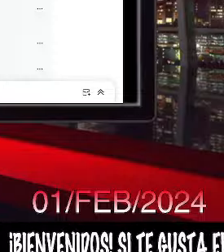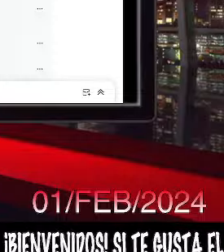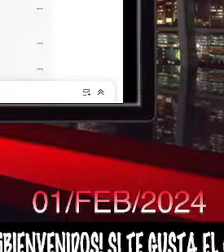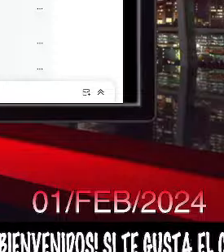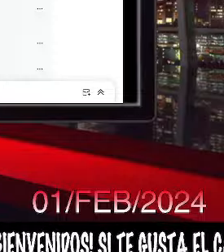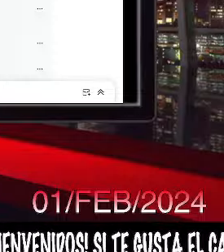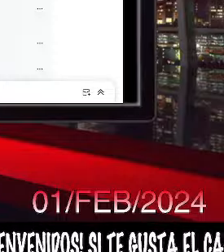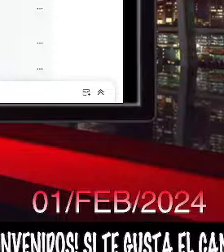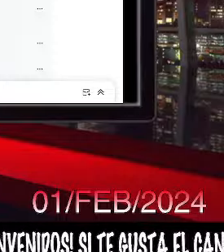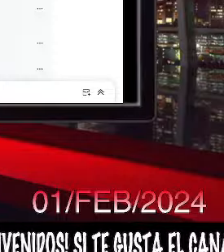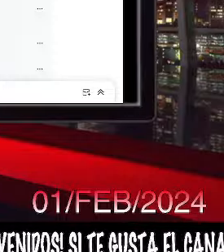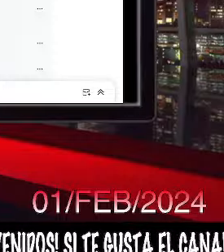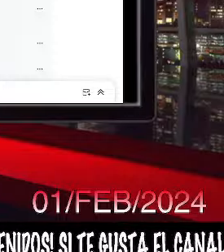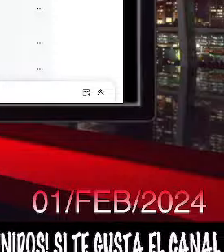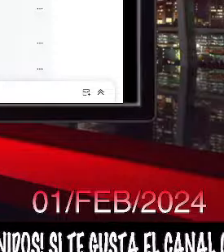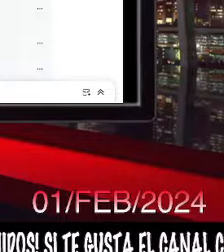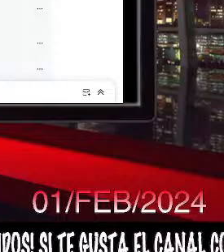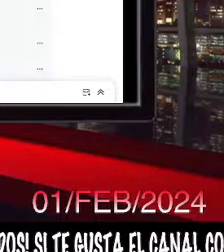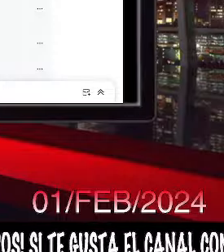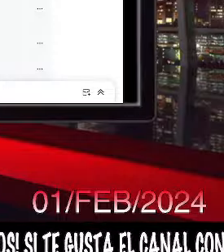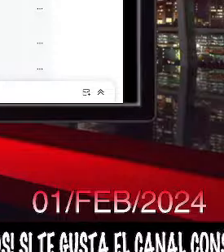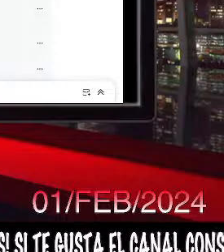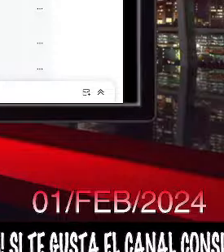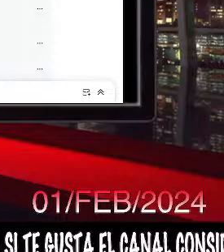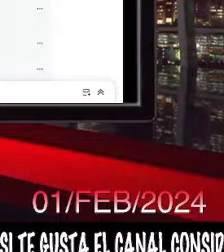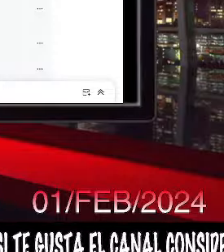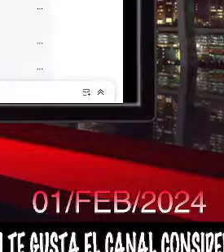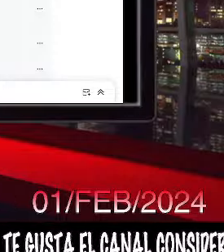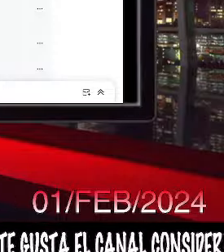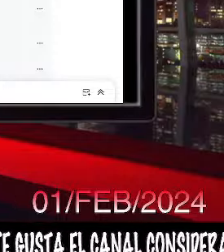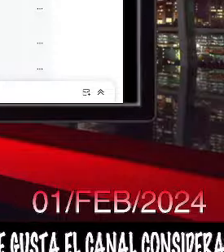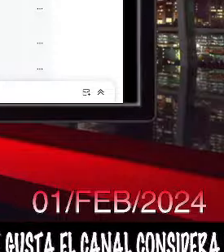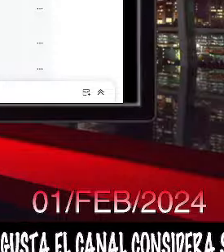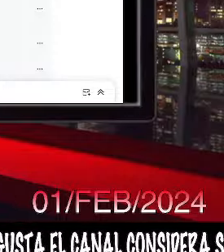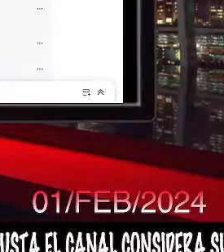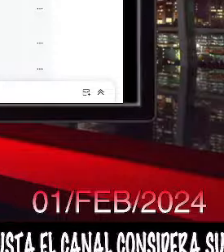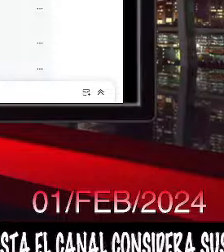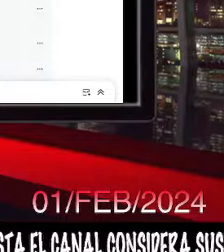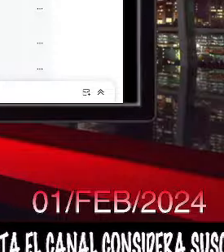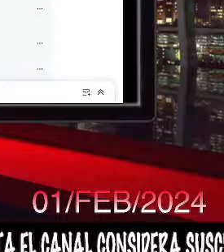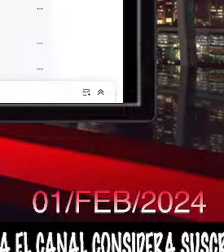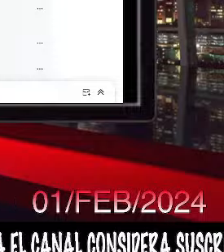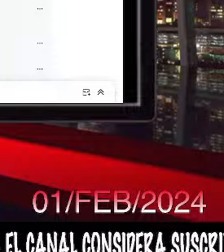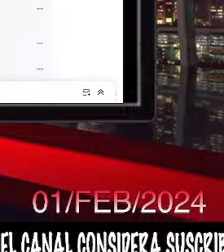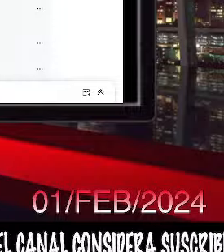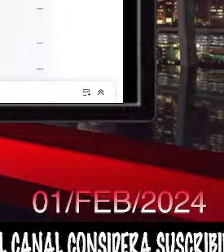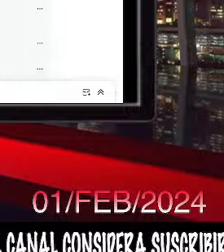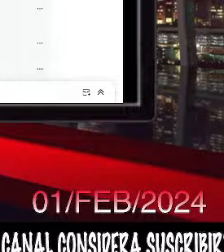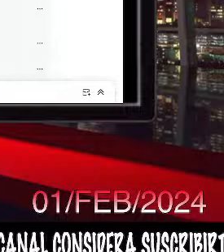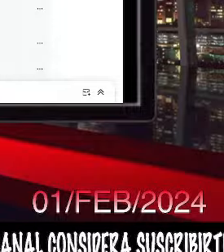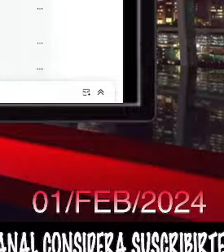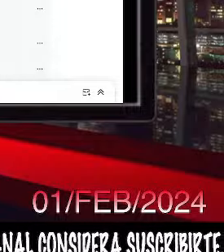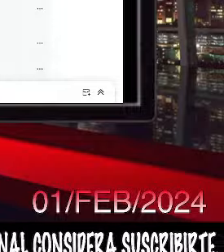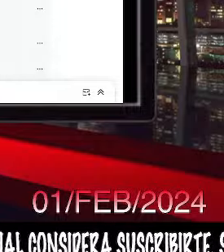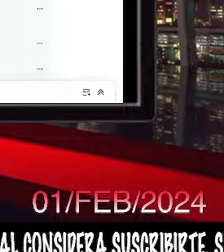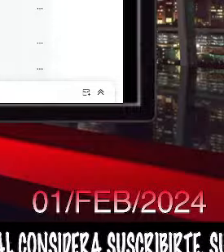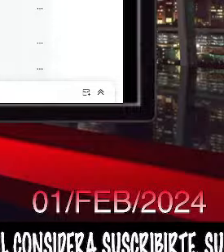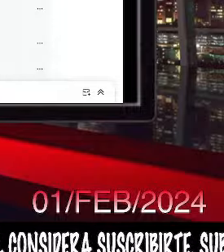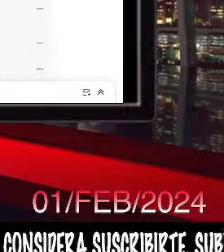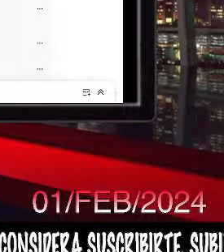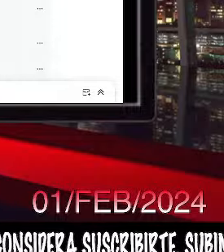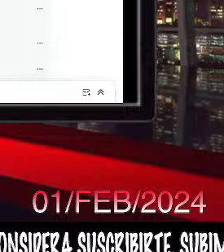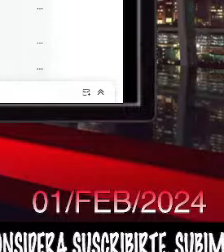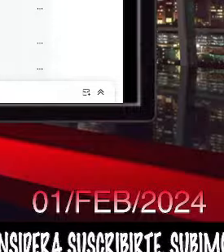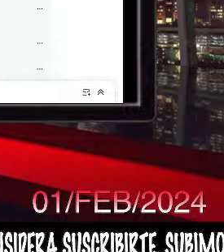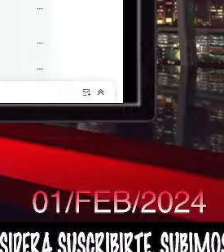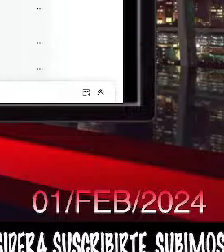Seguramente vendrá la respuesta en su videocharla o más adelante en redes sociales. Por lo pronto, pues así las primeras participaciones del